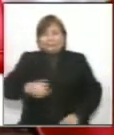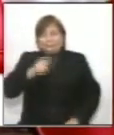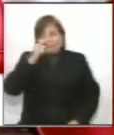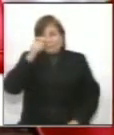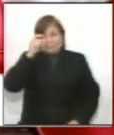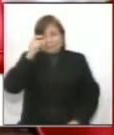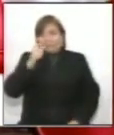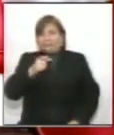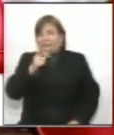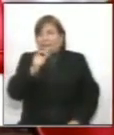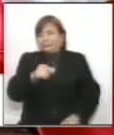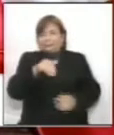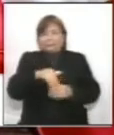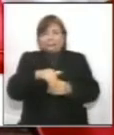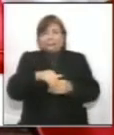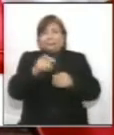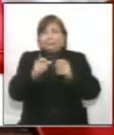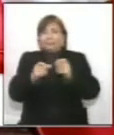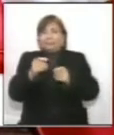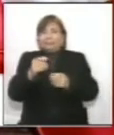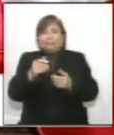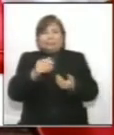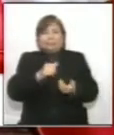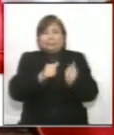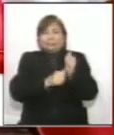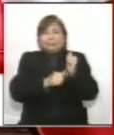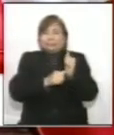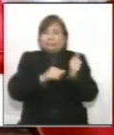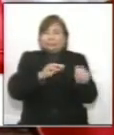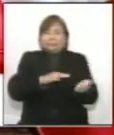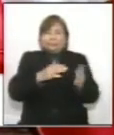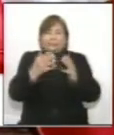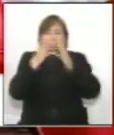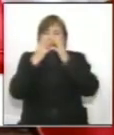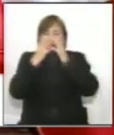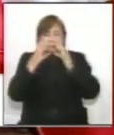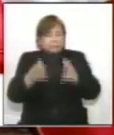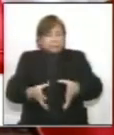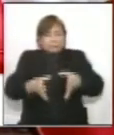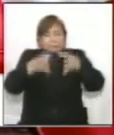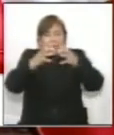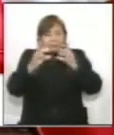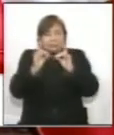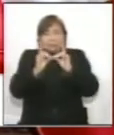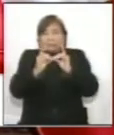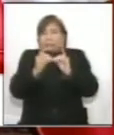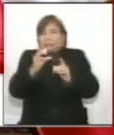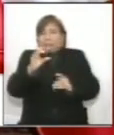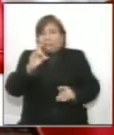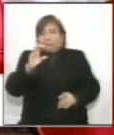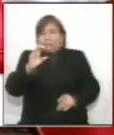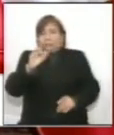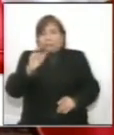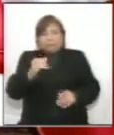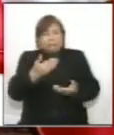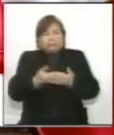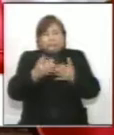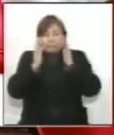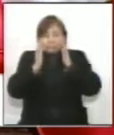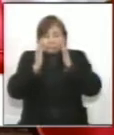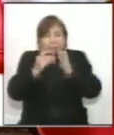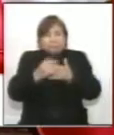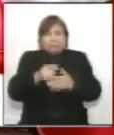provinciano, que ve que su hermano está muriendo y no tiene oxígeno, no tiene medicina, no tiene cama SUSI, no tiene la atención que